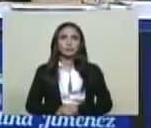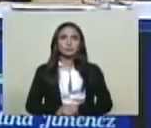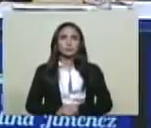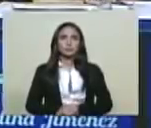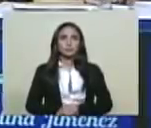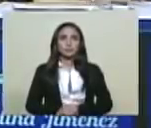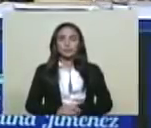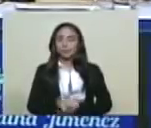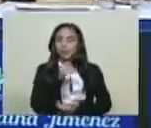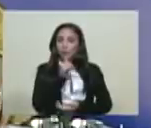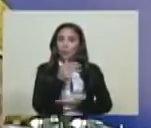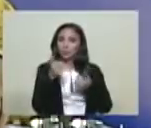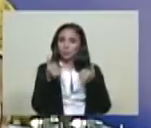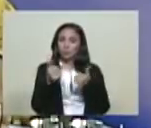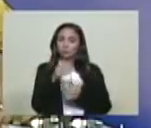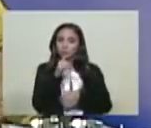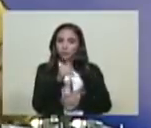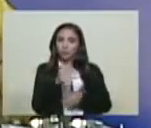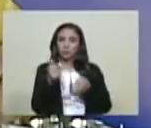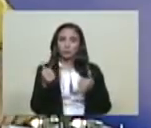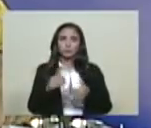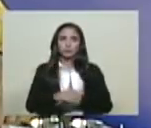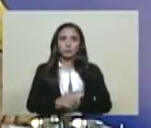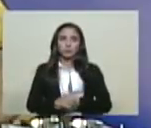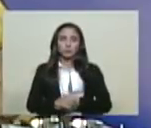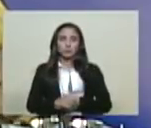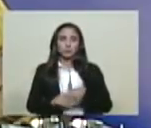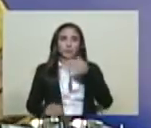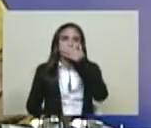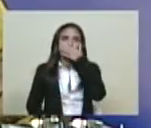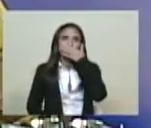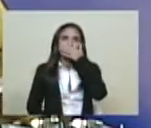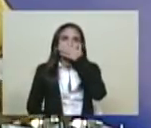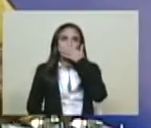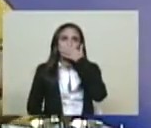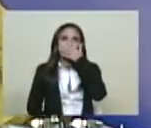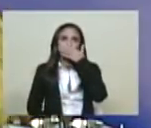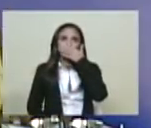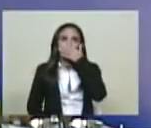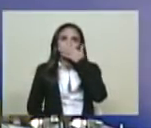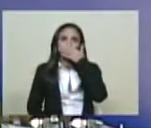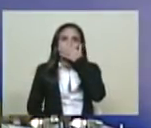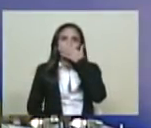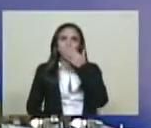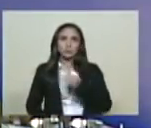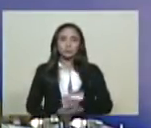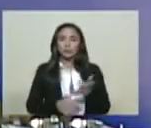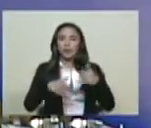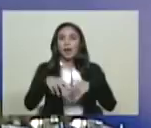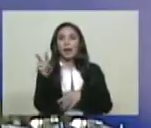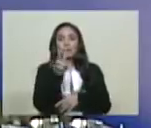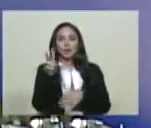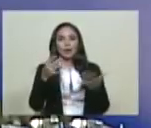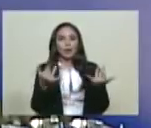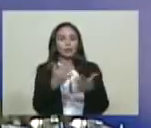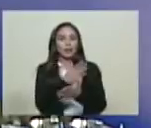Buenas noticias para Venezuela. Esta jornada bonita de viernes caluroso, viernes de calor